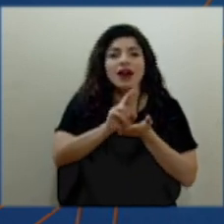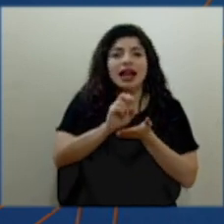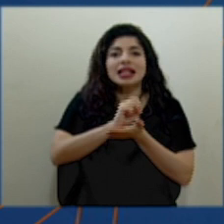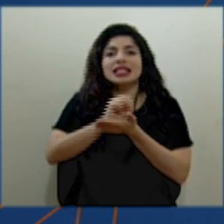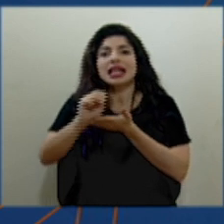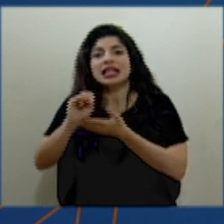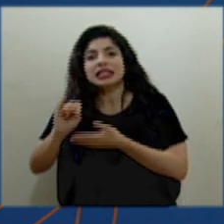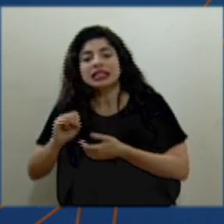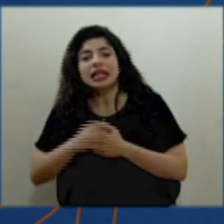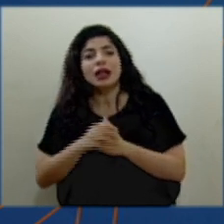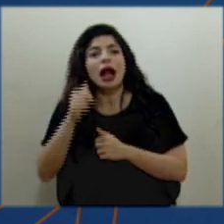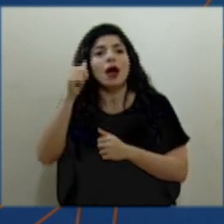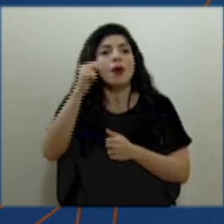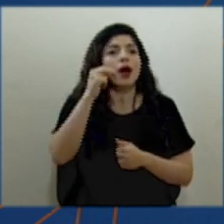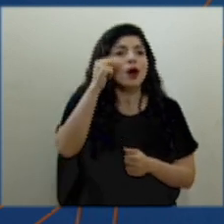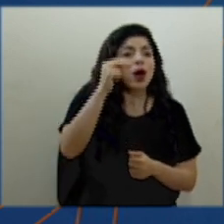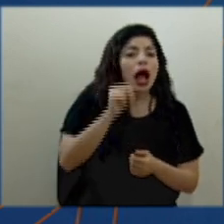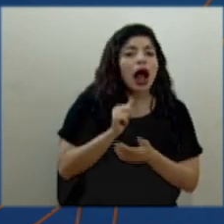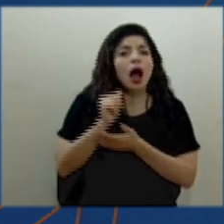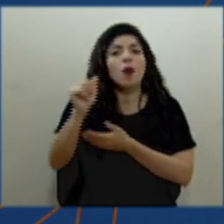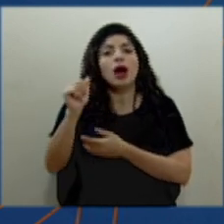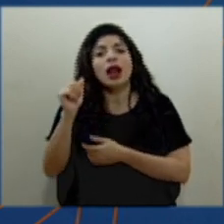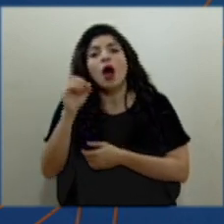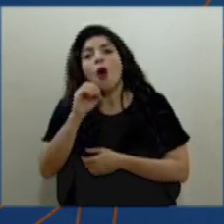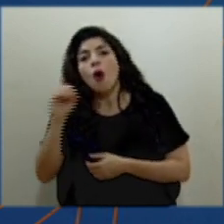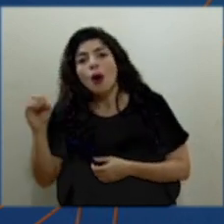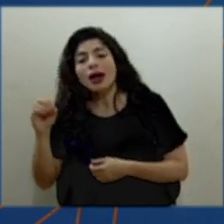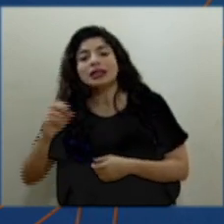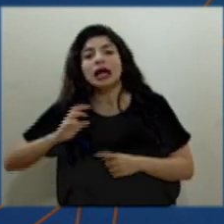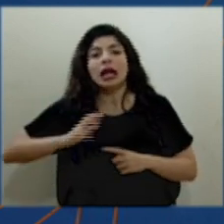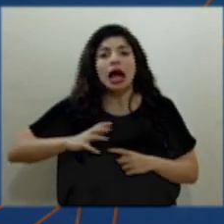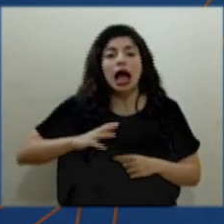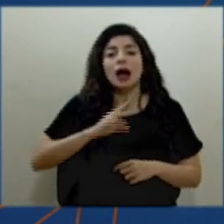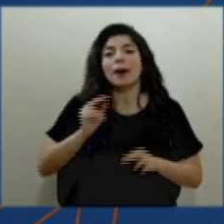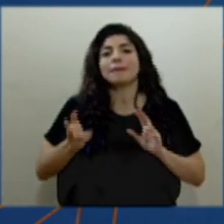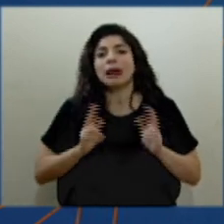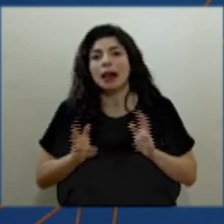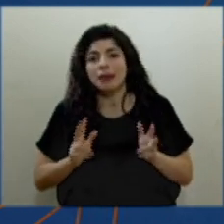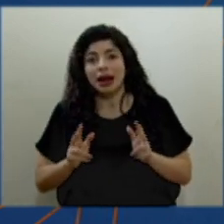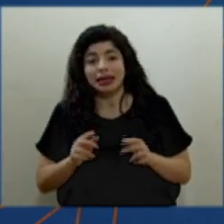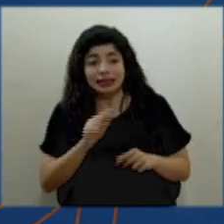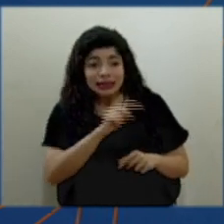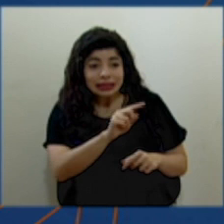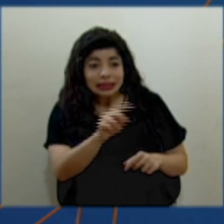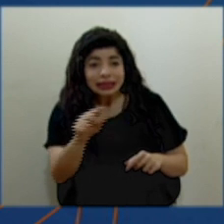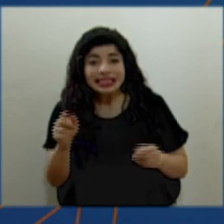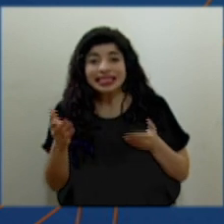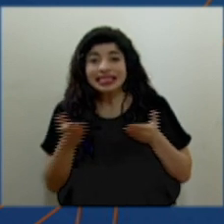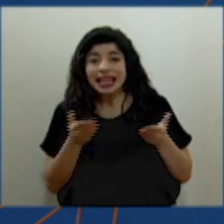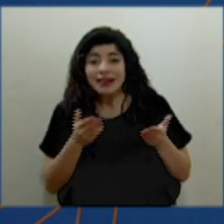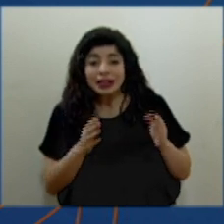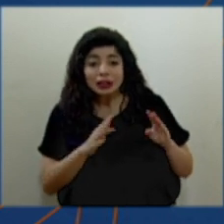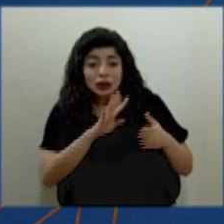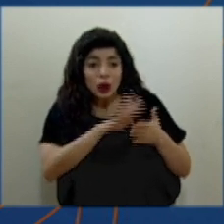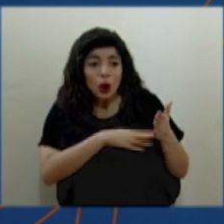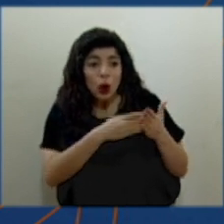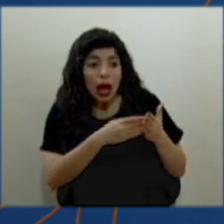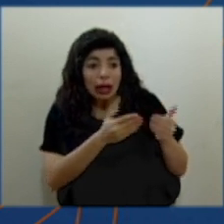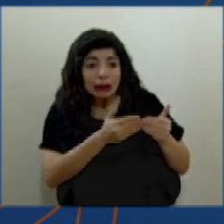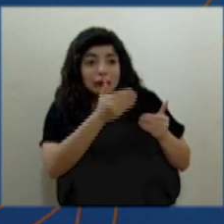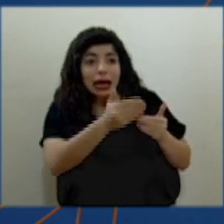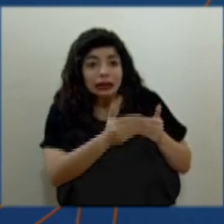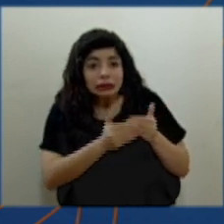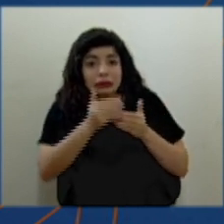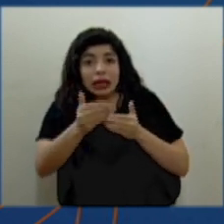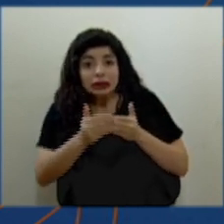Domingo, Alajuela Norte, Alajuela Oeste, Naranjo y Palmares. Esta ampliación de servicios tiene el objetivo de tratar